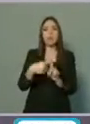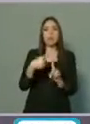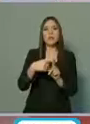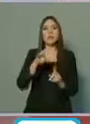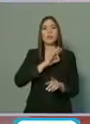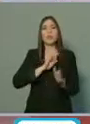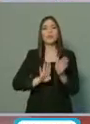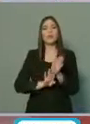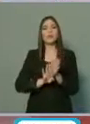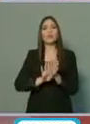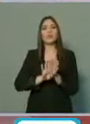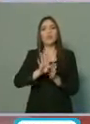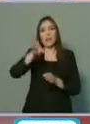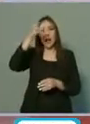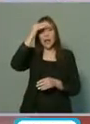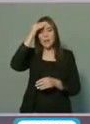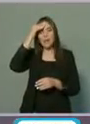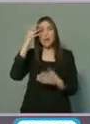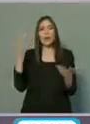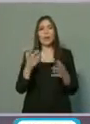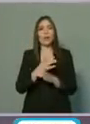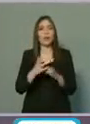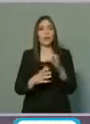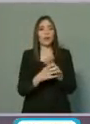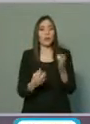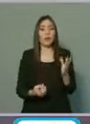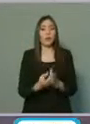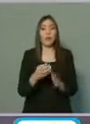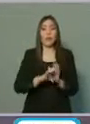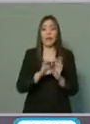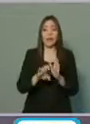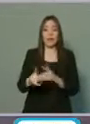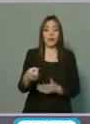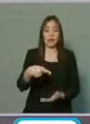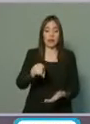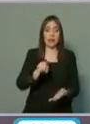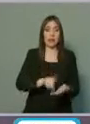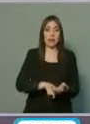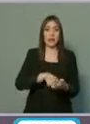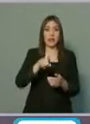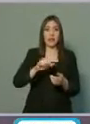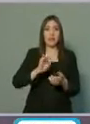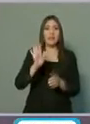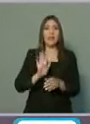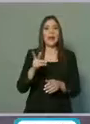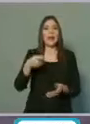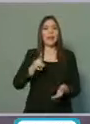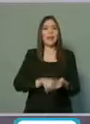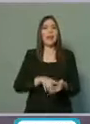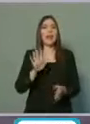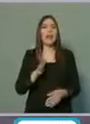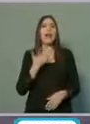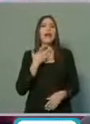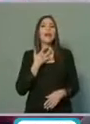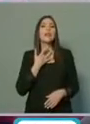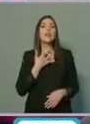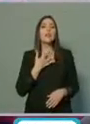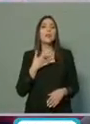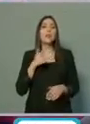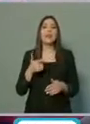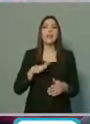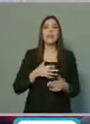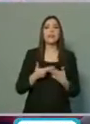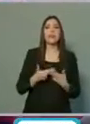nuevo. En el momento en el que ese motivador, esa gasolina interna, se empieza a convertir en ya no me está llevando algo bueno, ya no